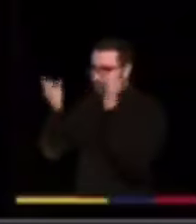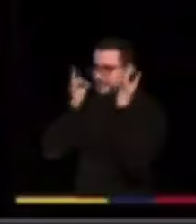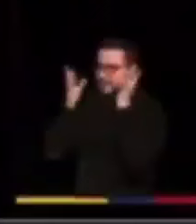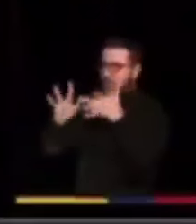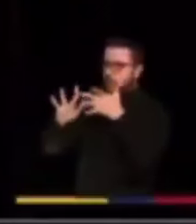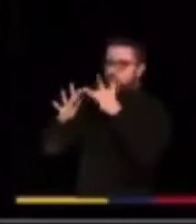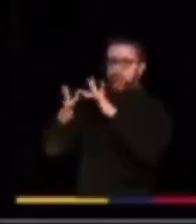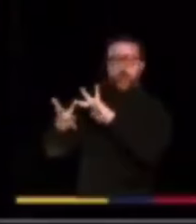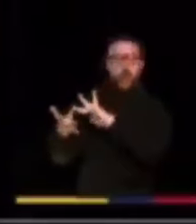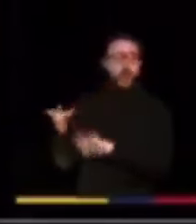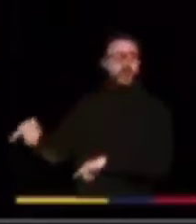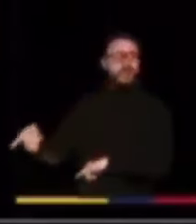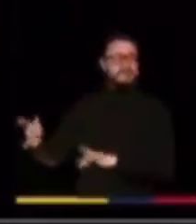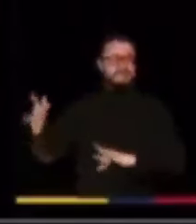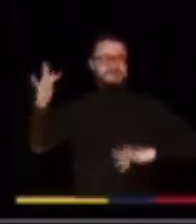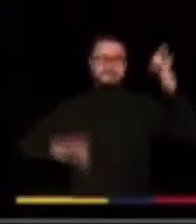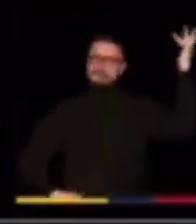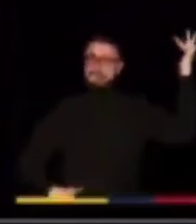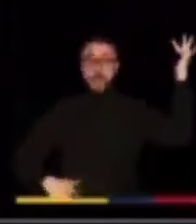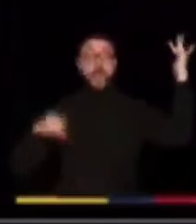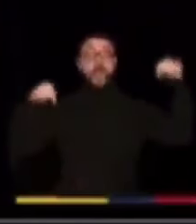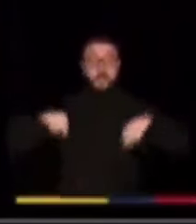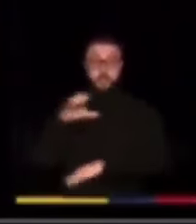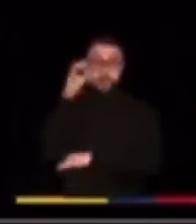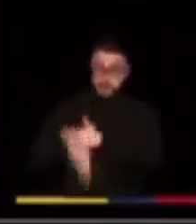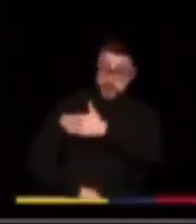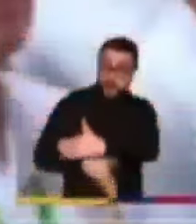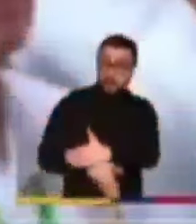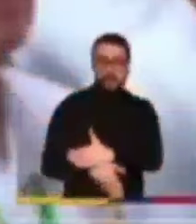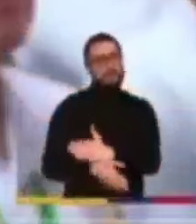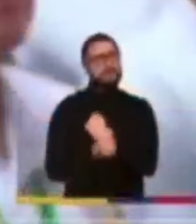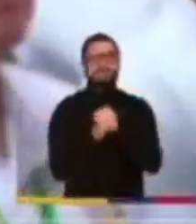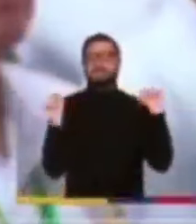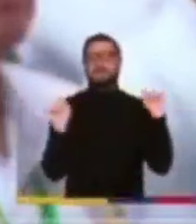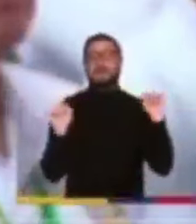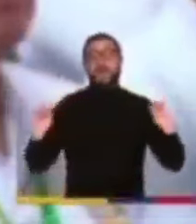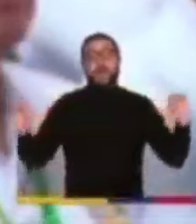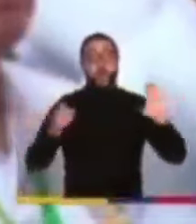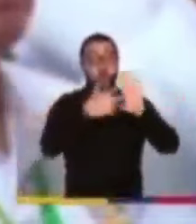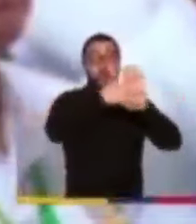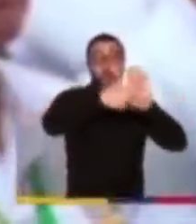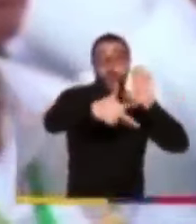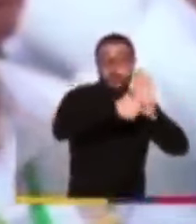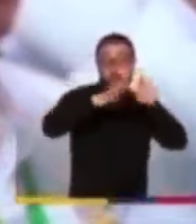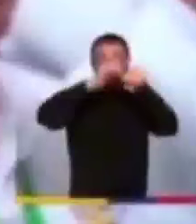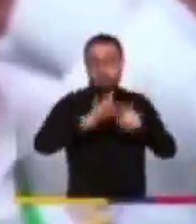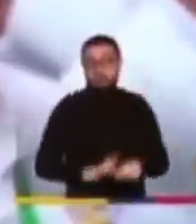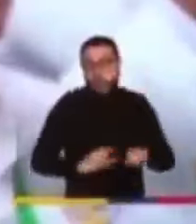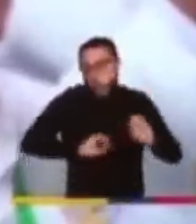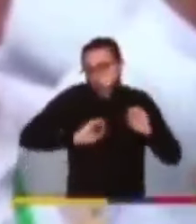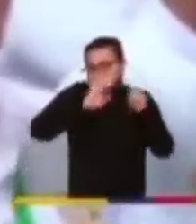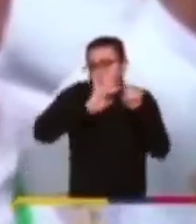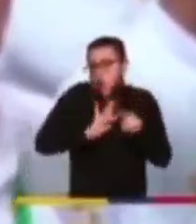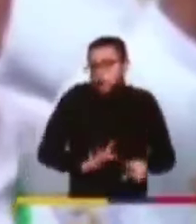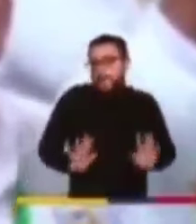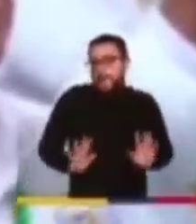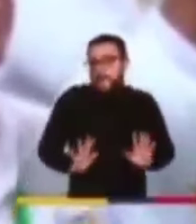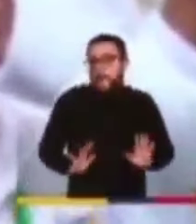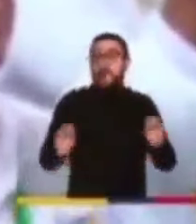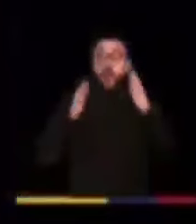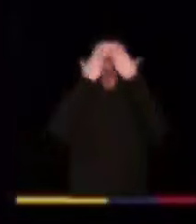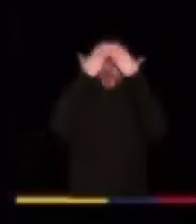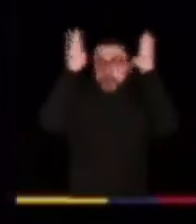Eso no puede ser más en Colombia. O rige la Constitución, o rige. O aquí hay una democracia, o